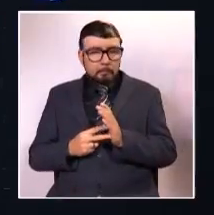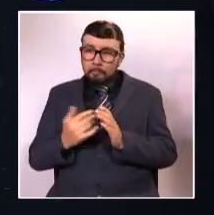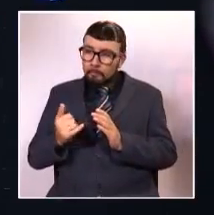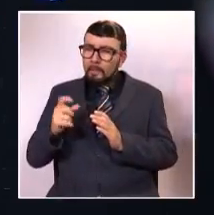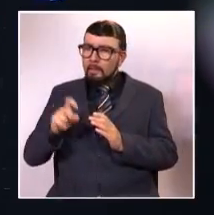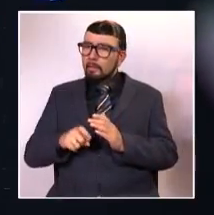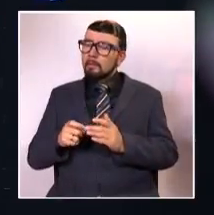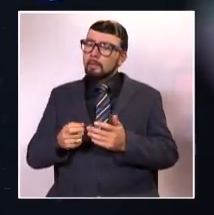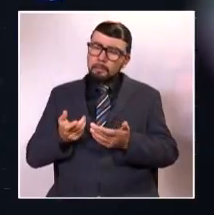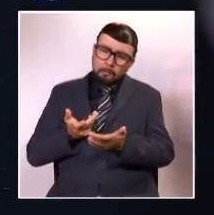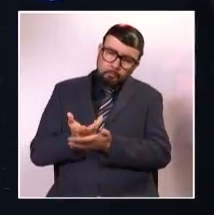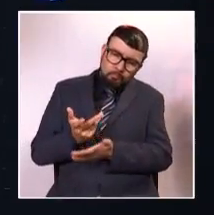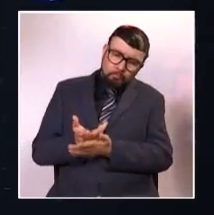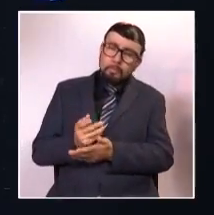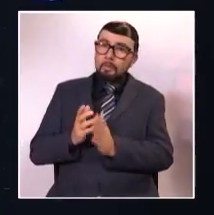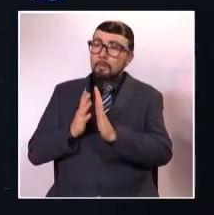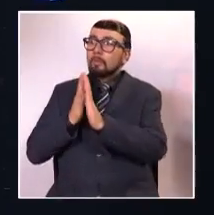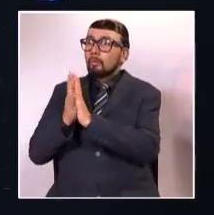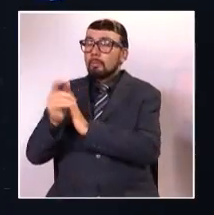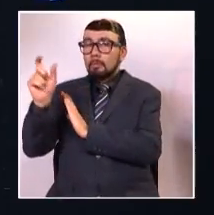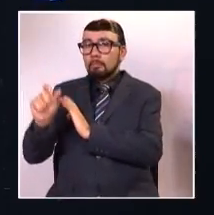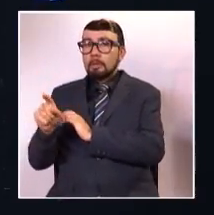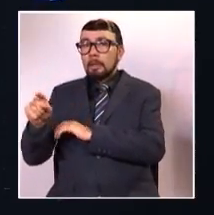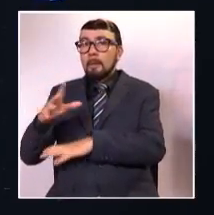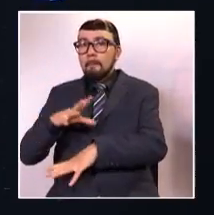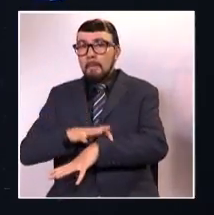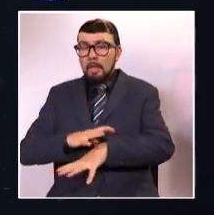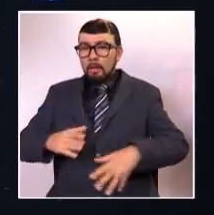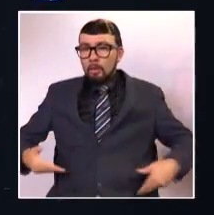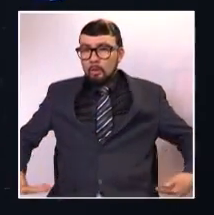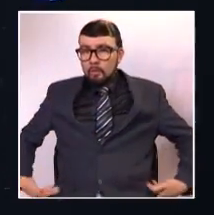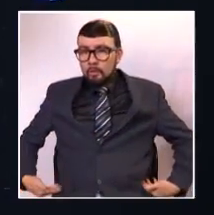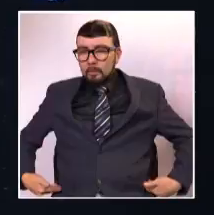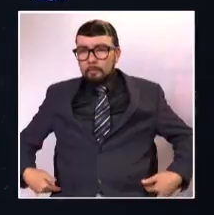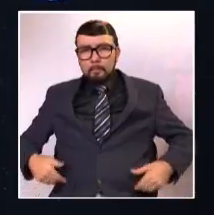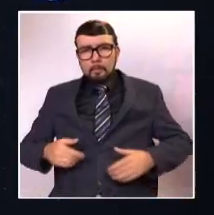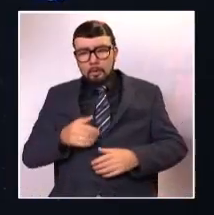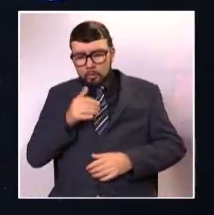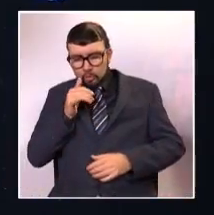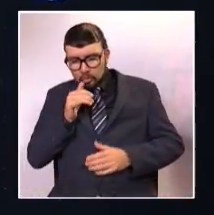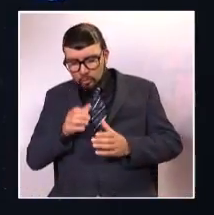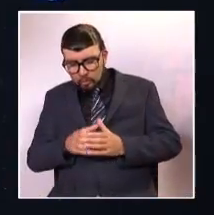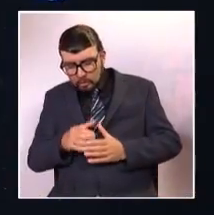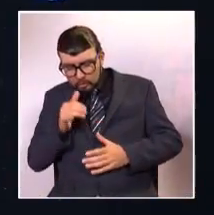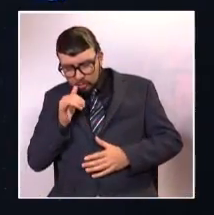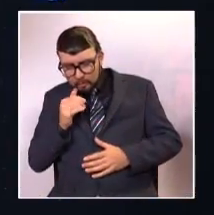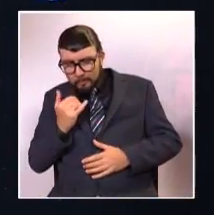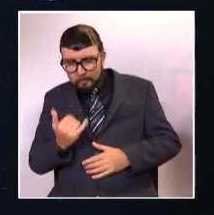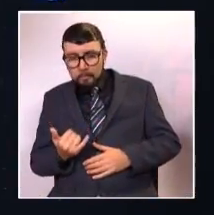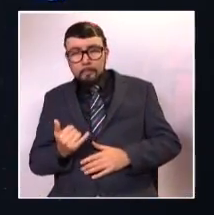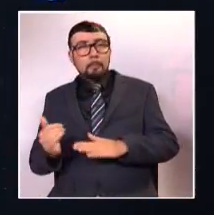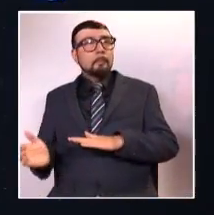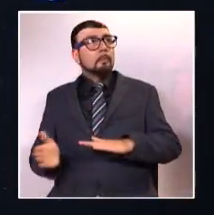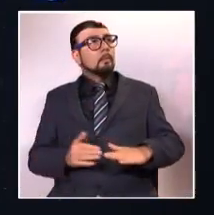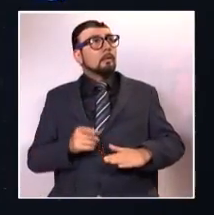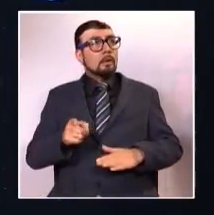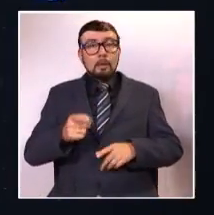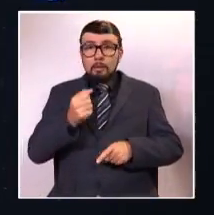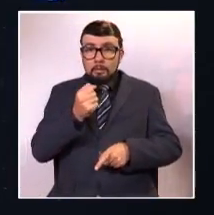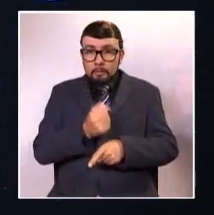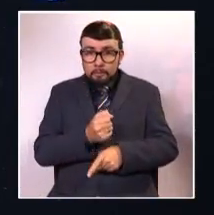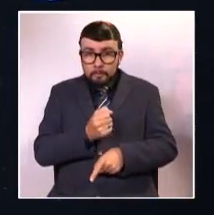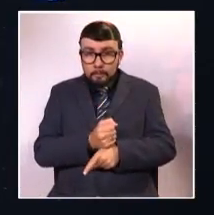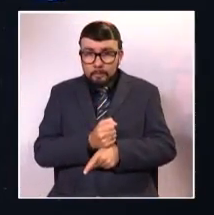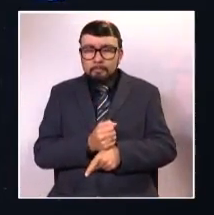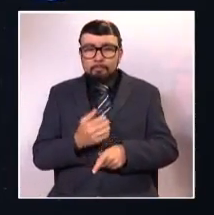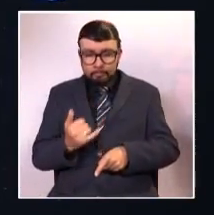mandarle pues como informe al urólogo junto con toda la medición de la próstata. Aquí encontramos la próstata debajo de la